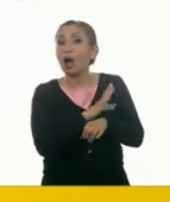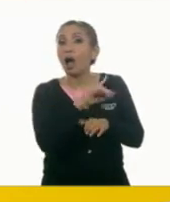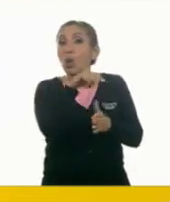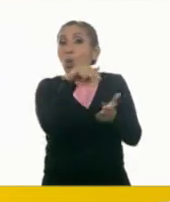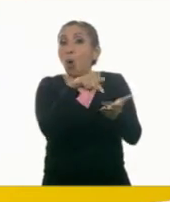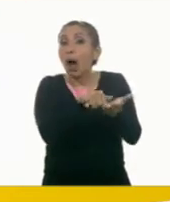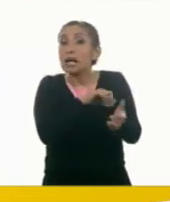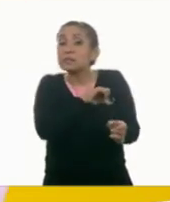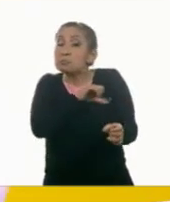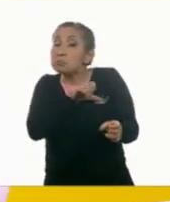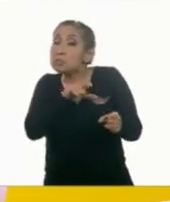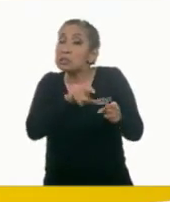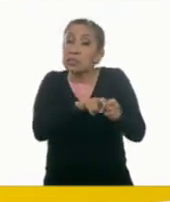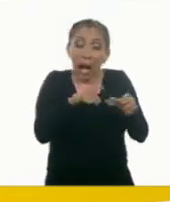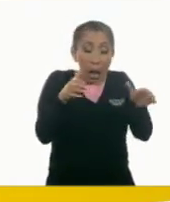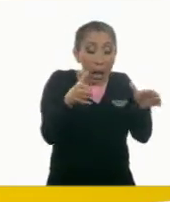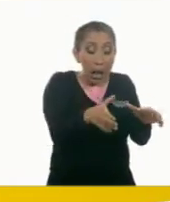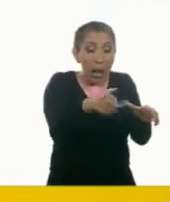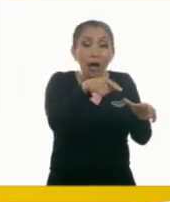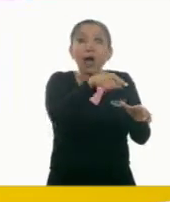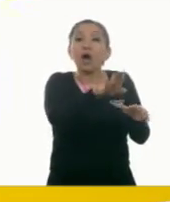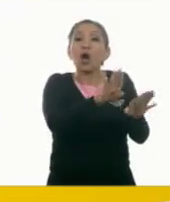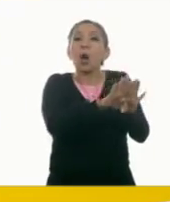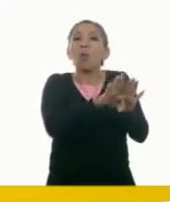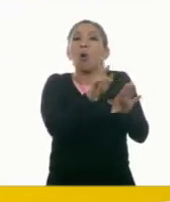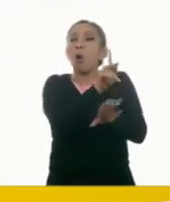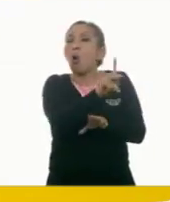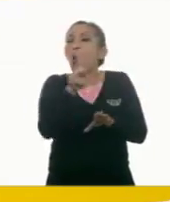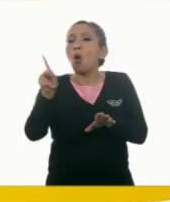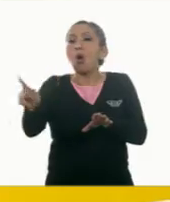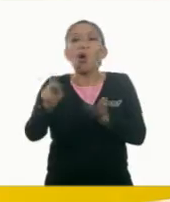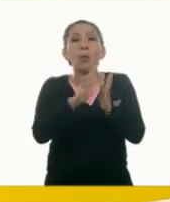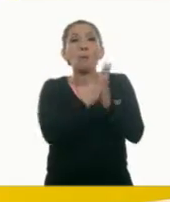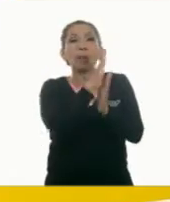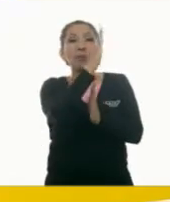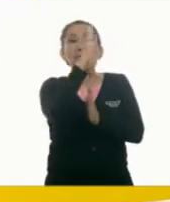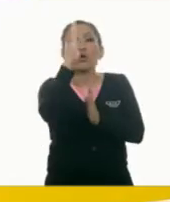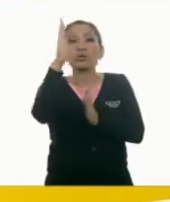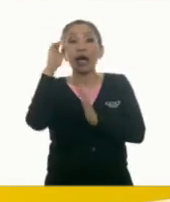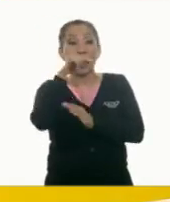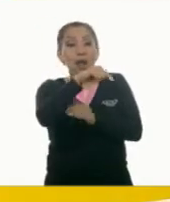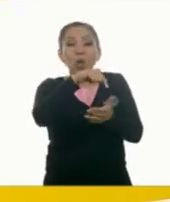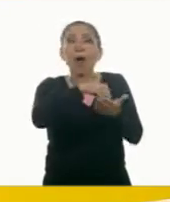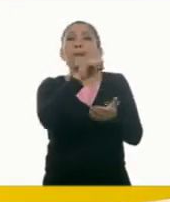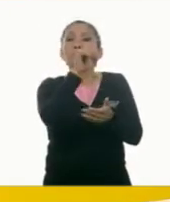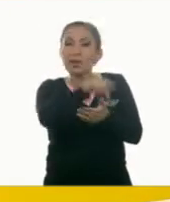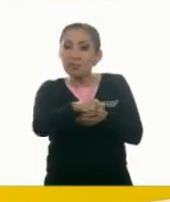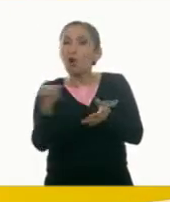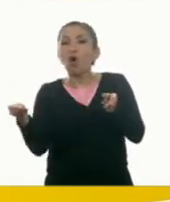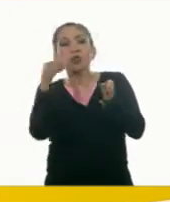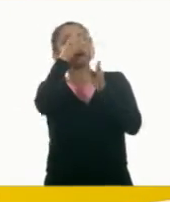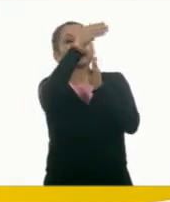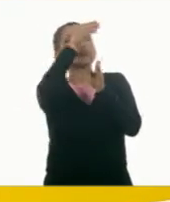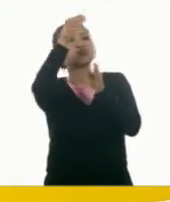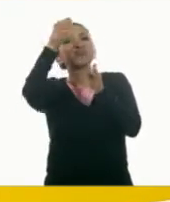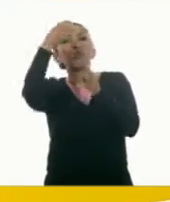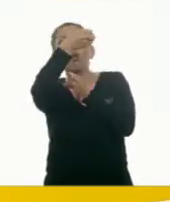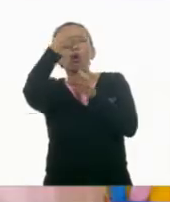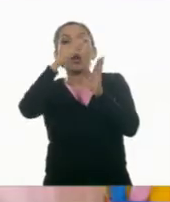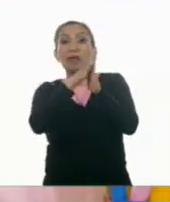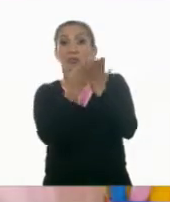lugar específico que hace las veces de la biblioteca? Y ese es el lugar donde ponen los libros en el